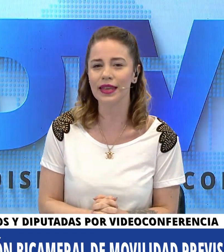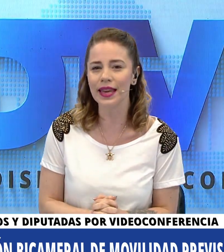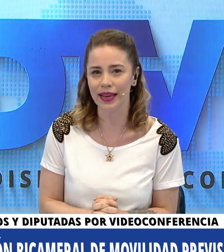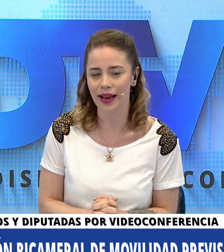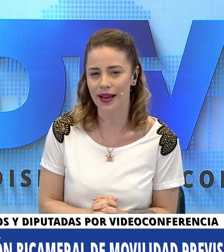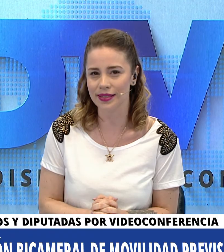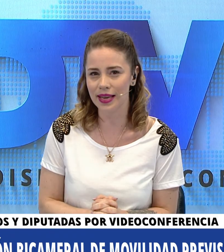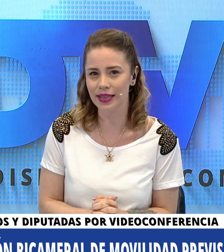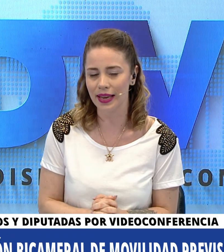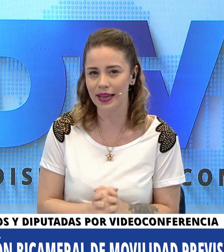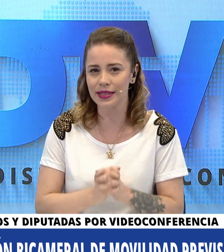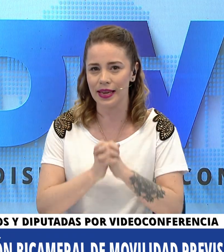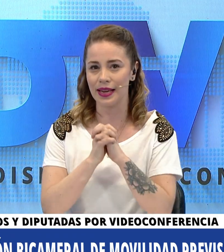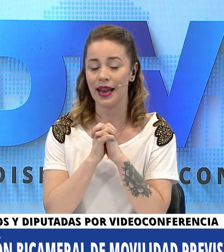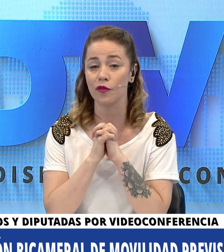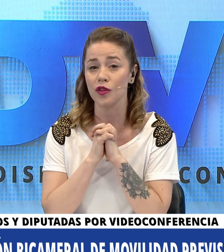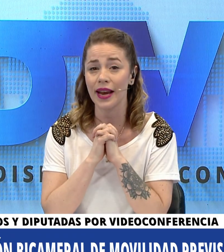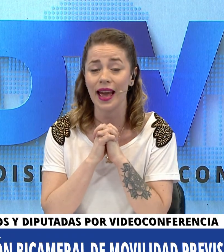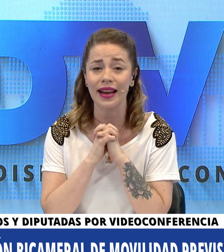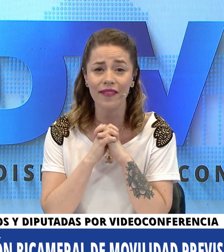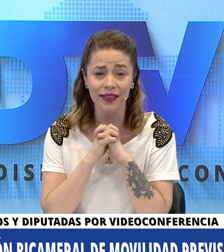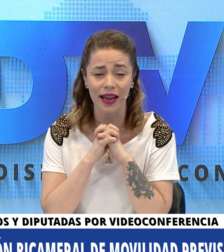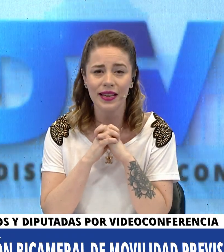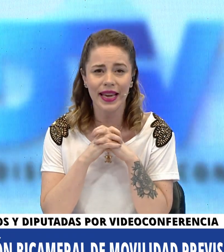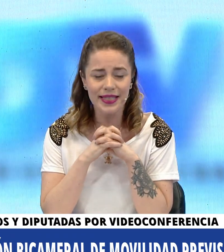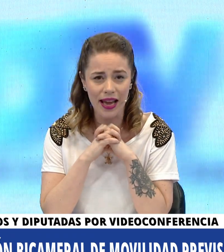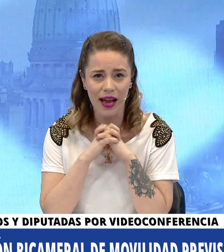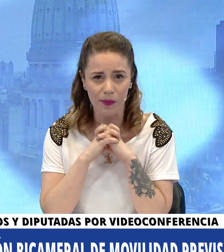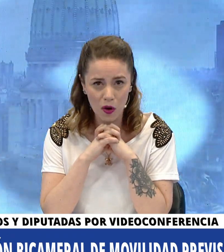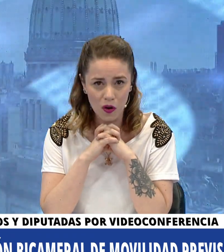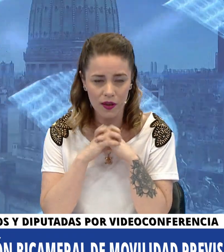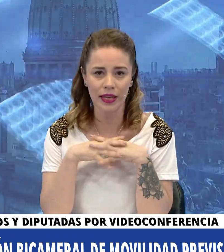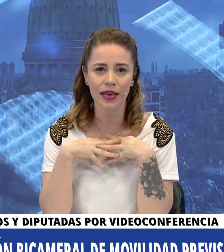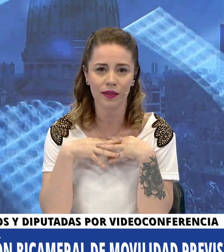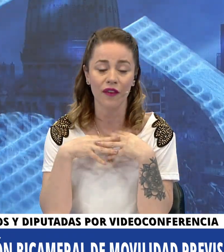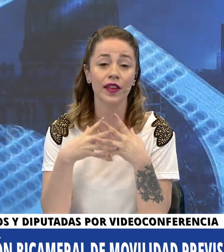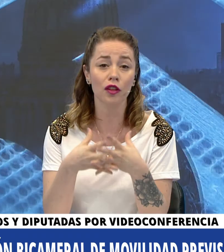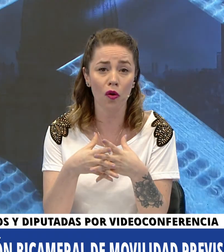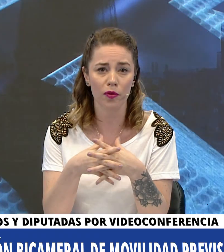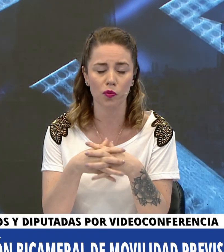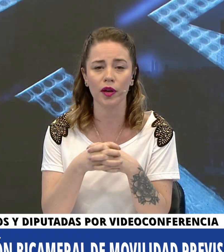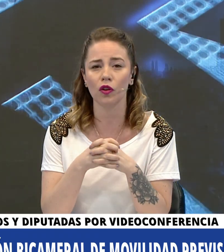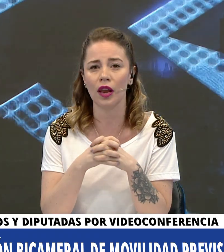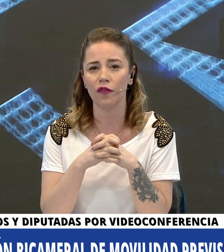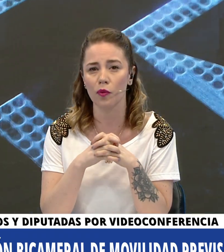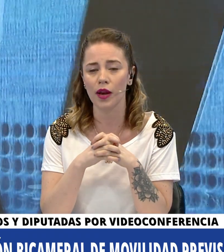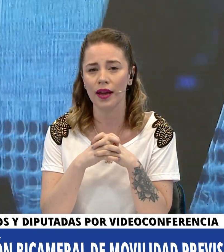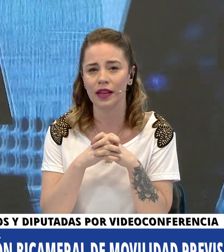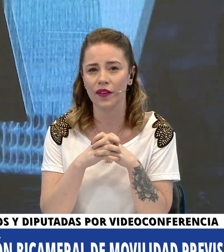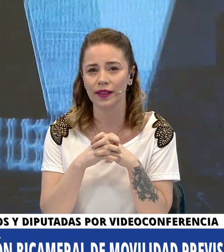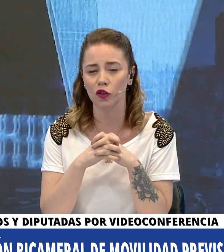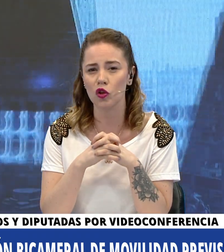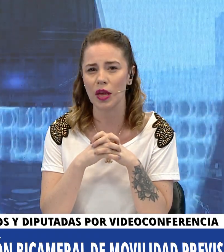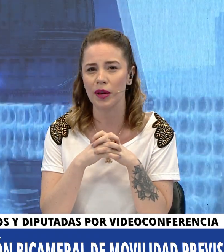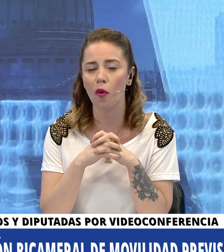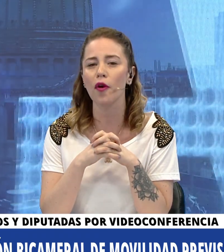hoy dirige ANSES, que es la funcionaria Raberta. Ella habló y defendió, por supuesto, la fórmula del